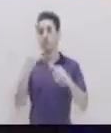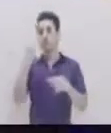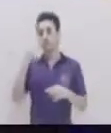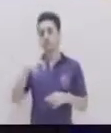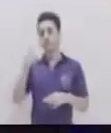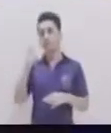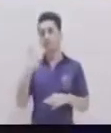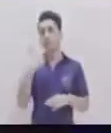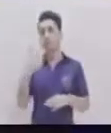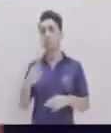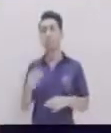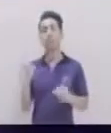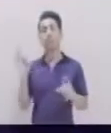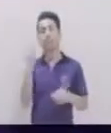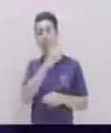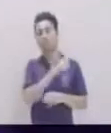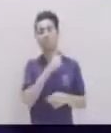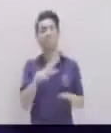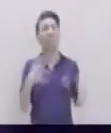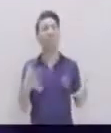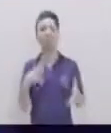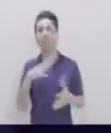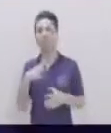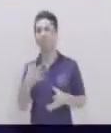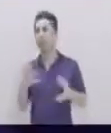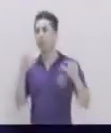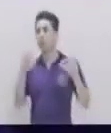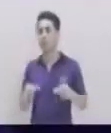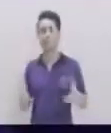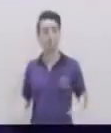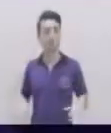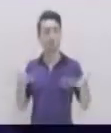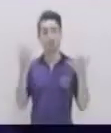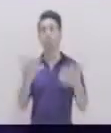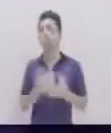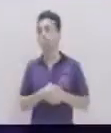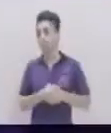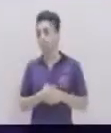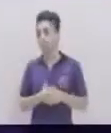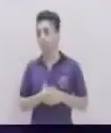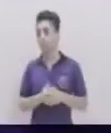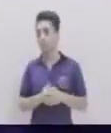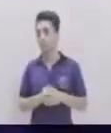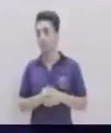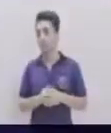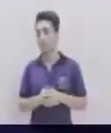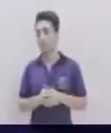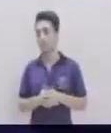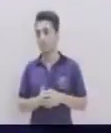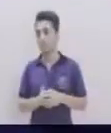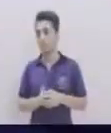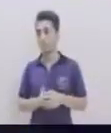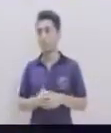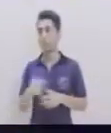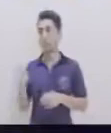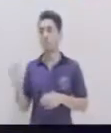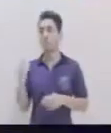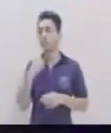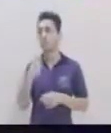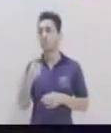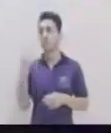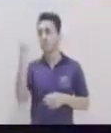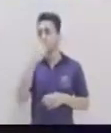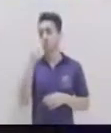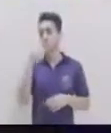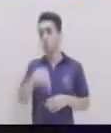se oculta el sol. En el caso de Yahuacpari, que es el este, es donde sale el sol.